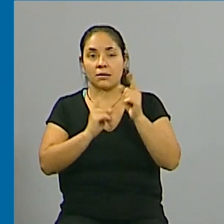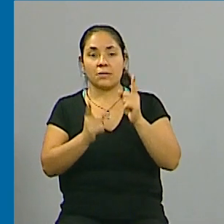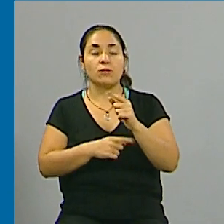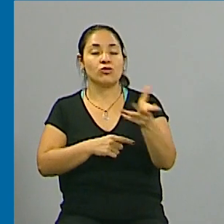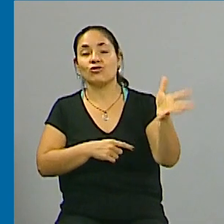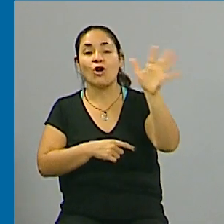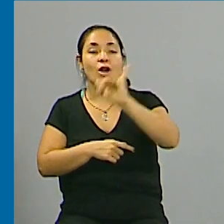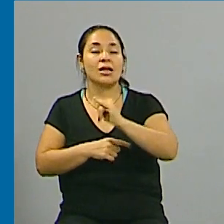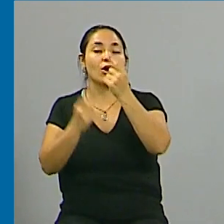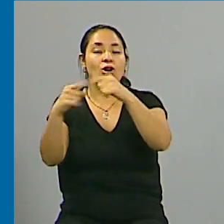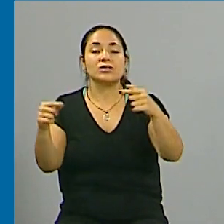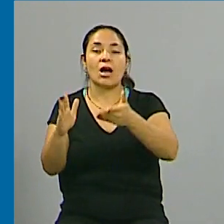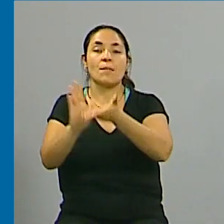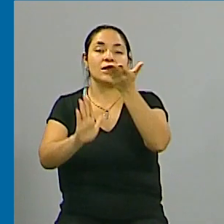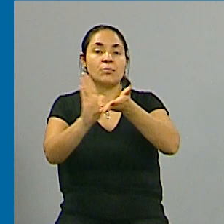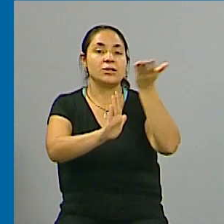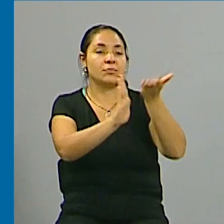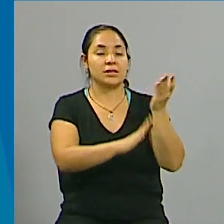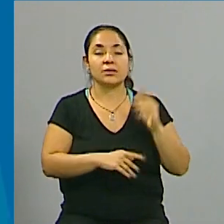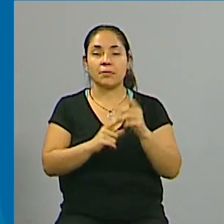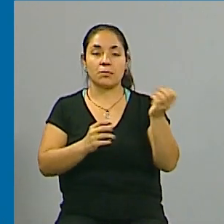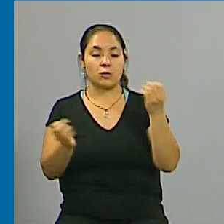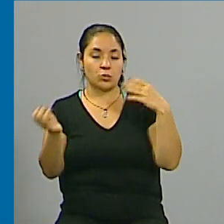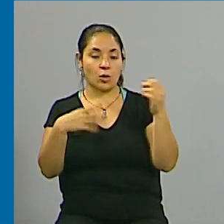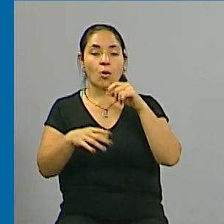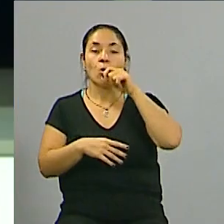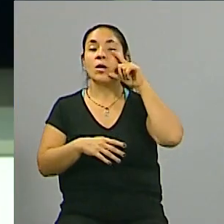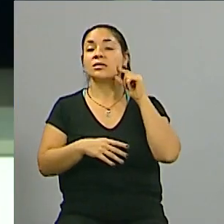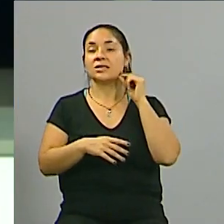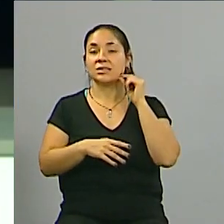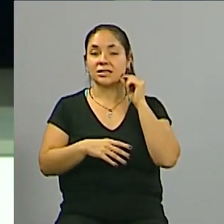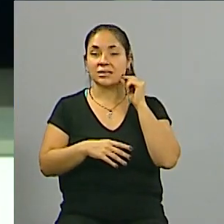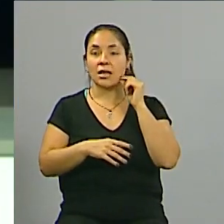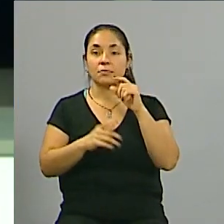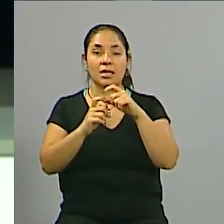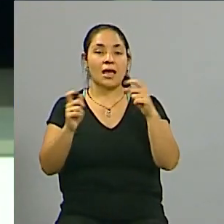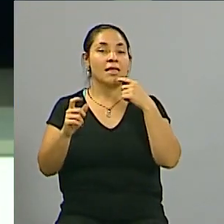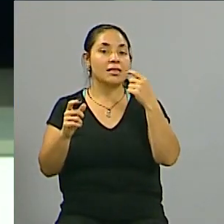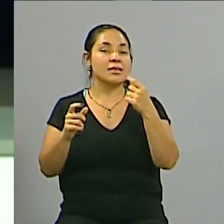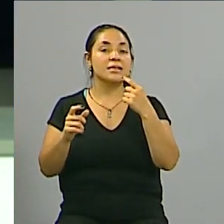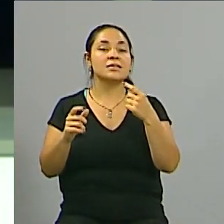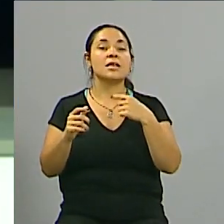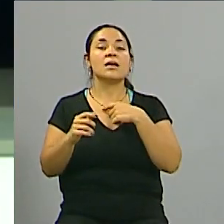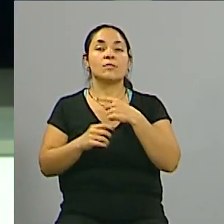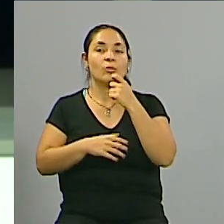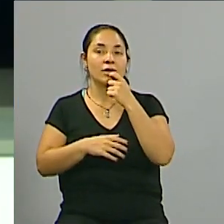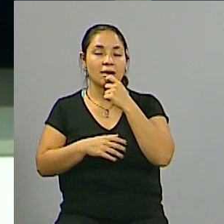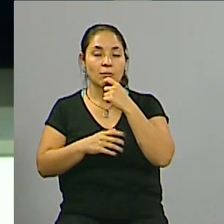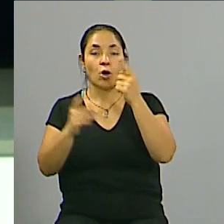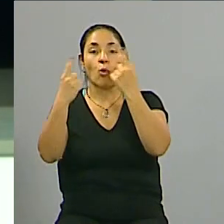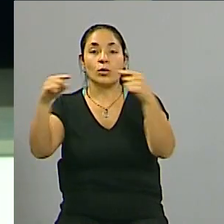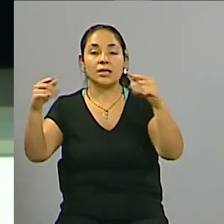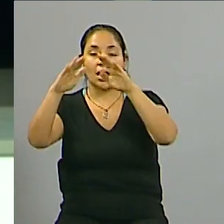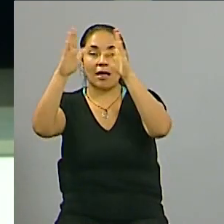día a día. La gente le llegan por cadenas de WhatsApp, góndolas de supermercados donde dice hasta agotar stock 2 unidades por persona y ya no hay